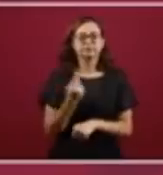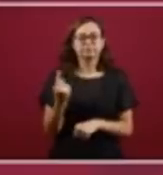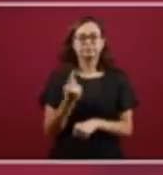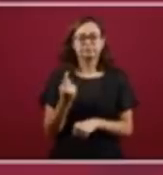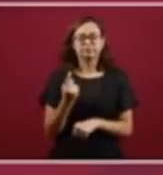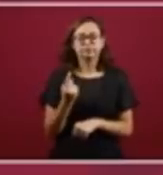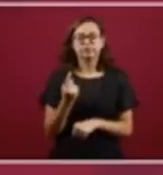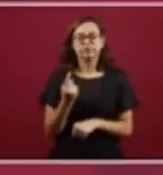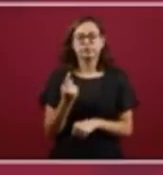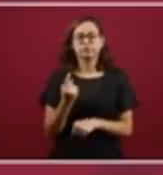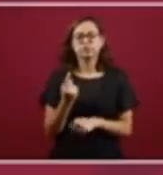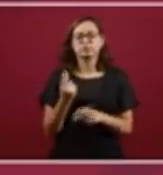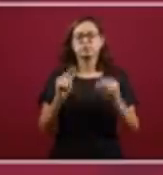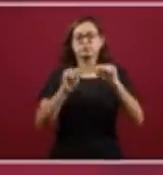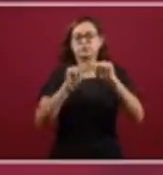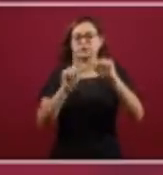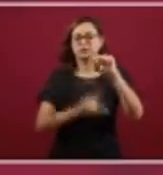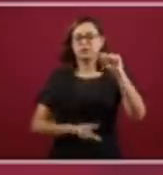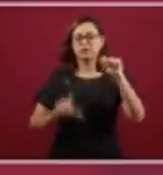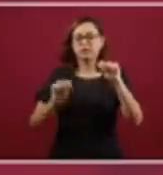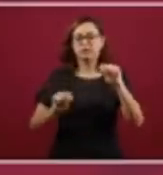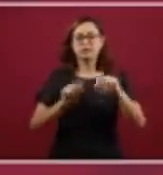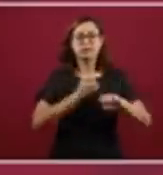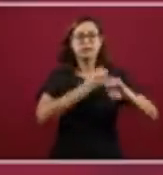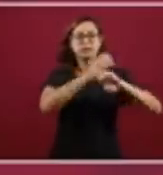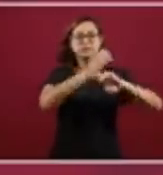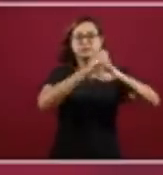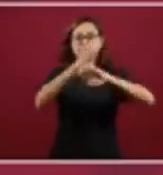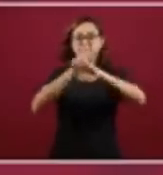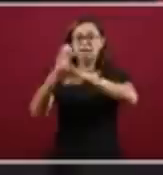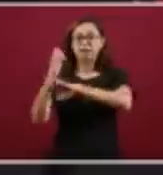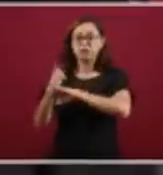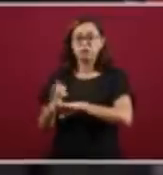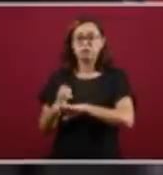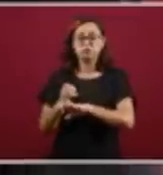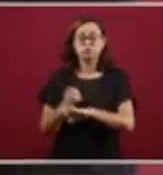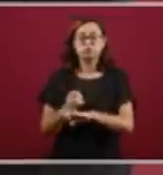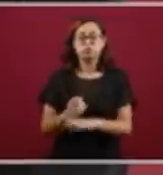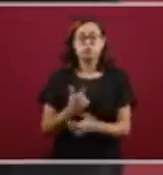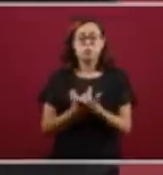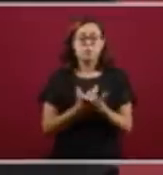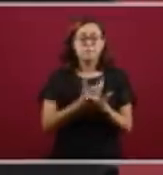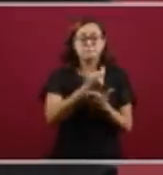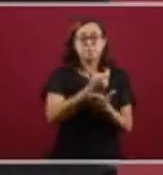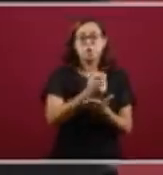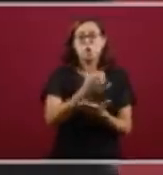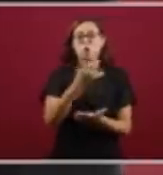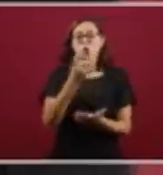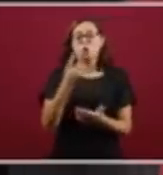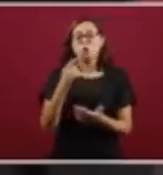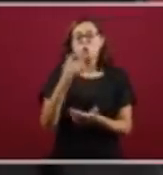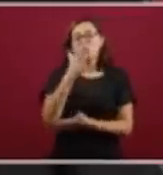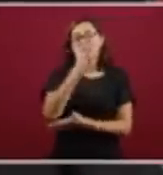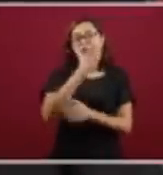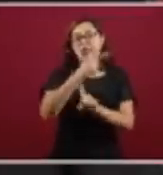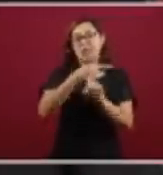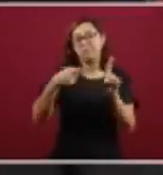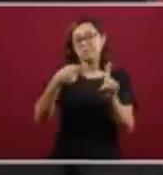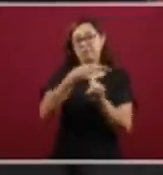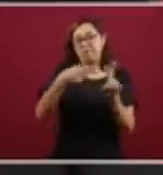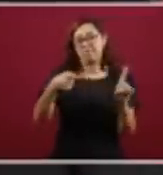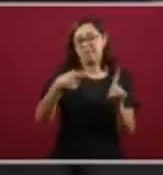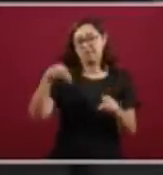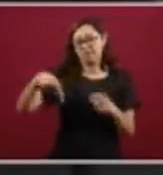se entregaba en el resto del país la mitad de lo que recibían los adultos mayores en la Ciudad de